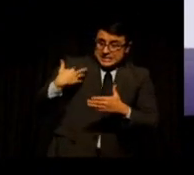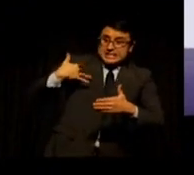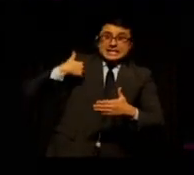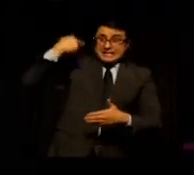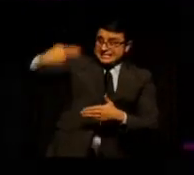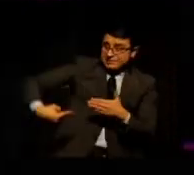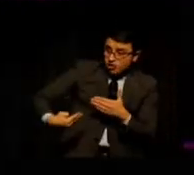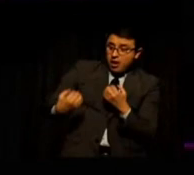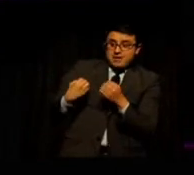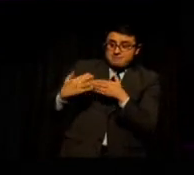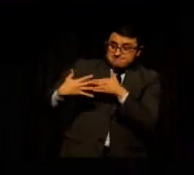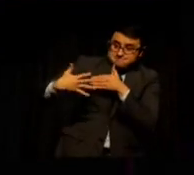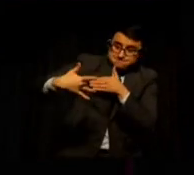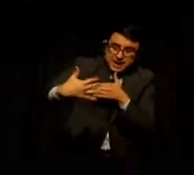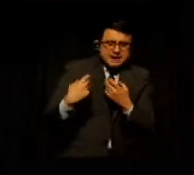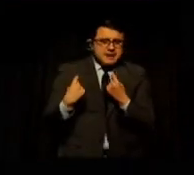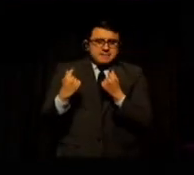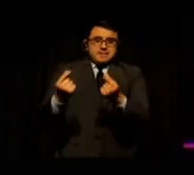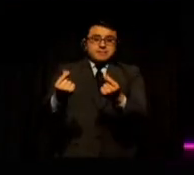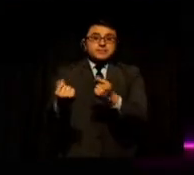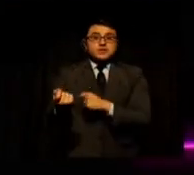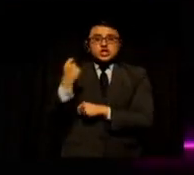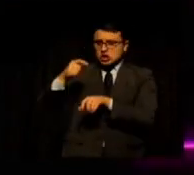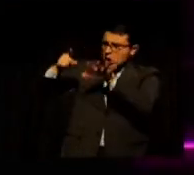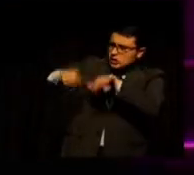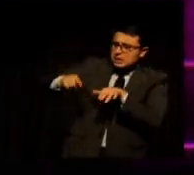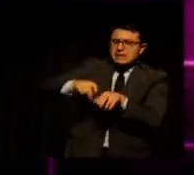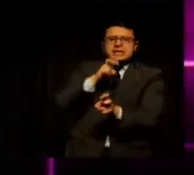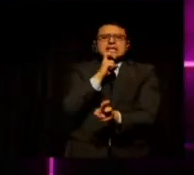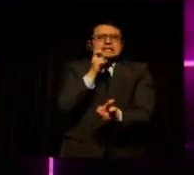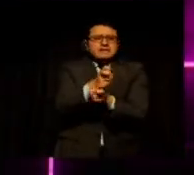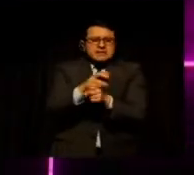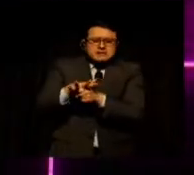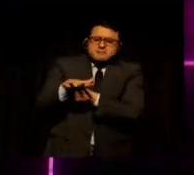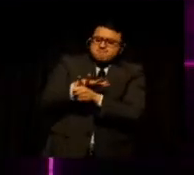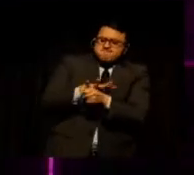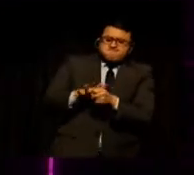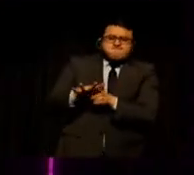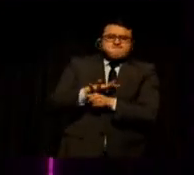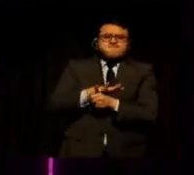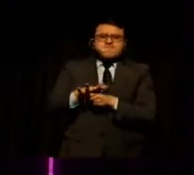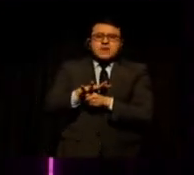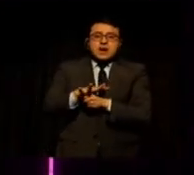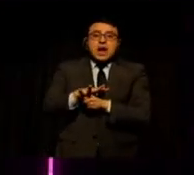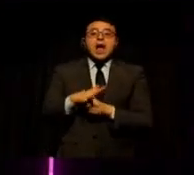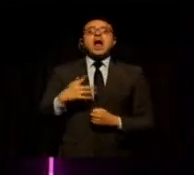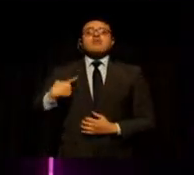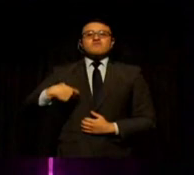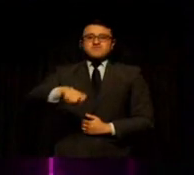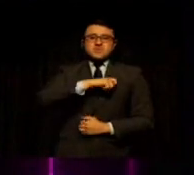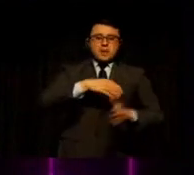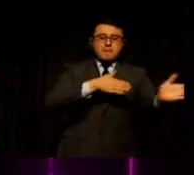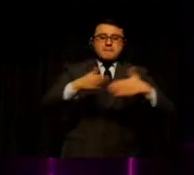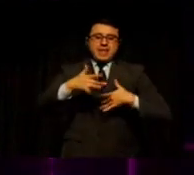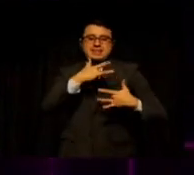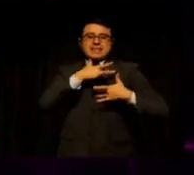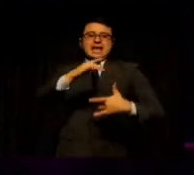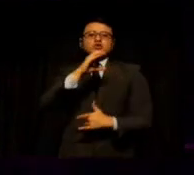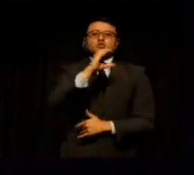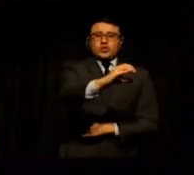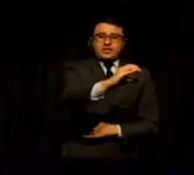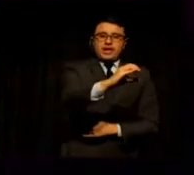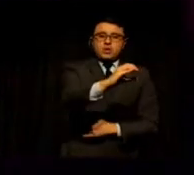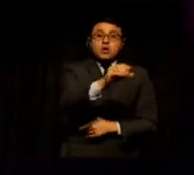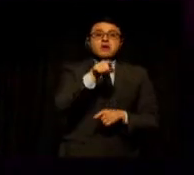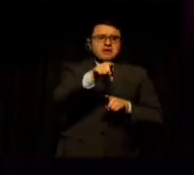en estos seis meses difíciles y complejos nosotros pusimos en marcha ingreso solidario un programa que le llega